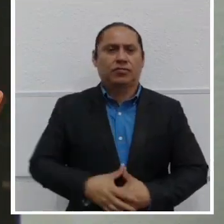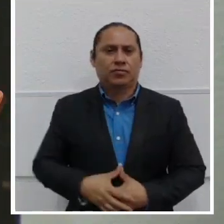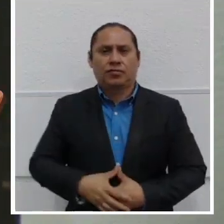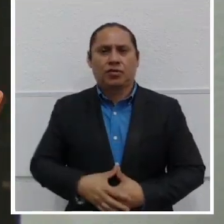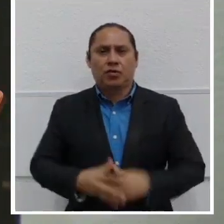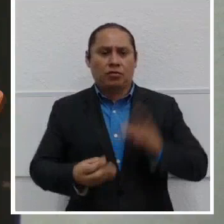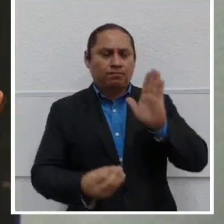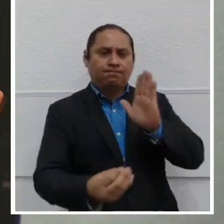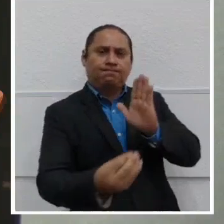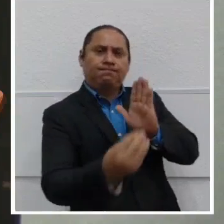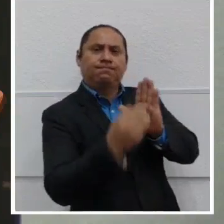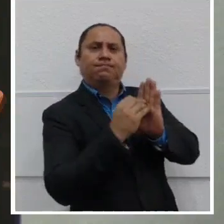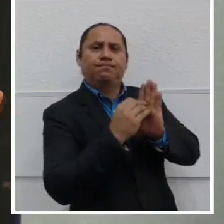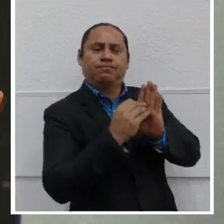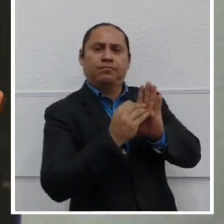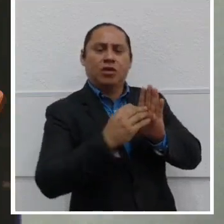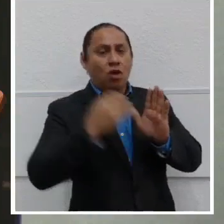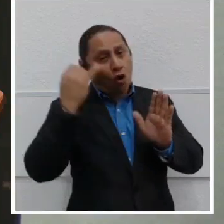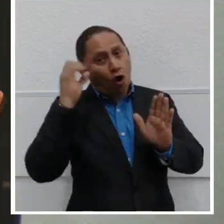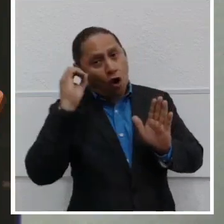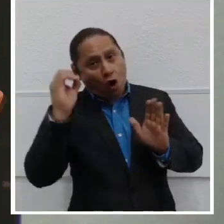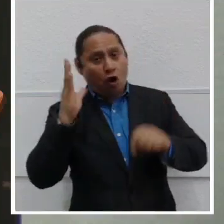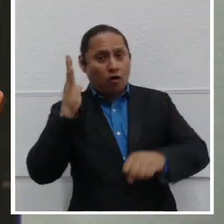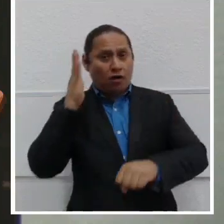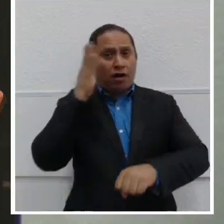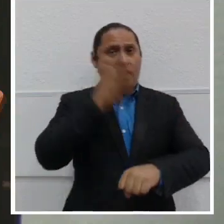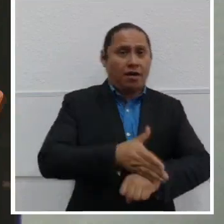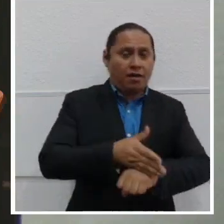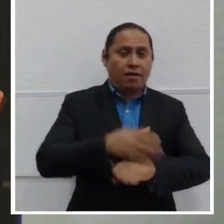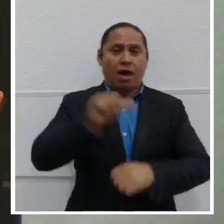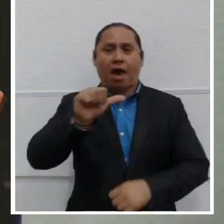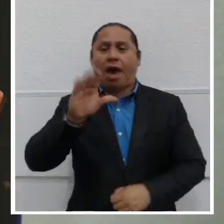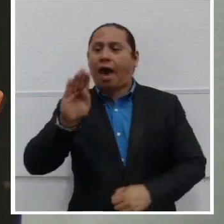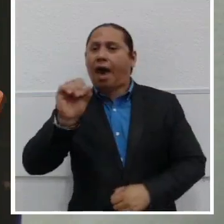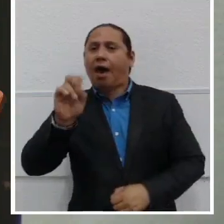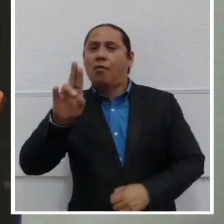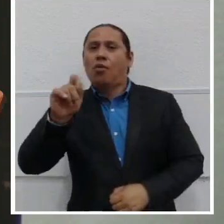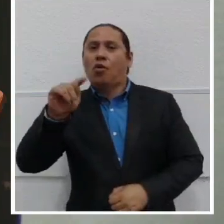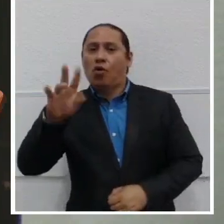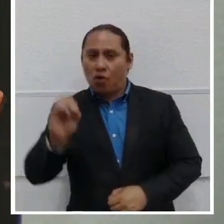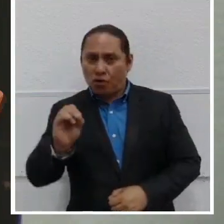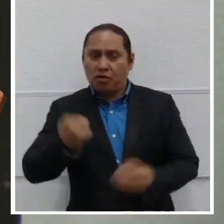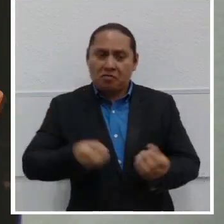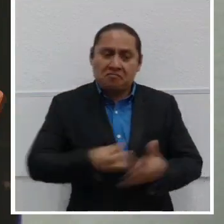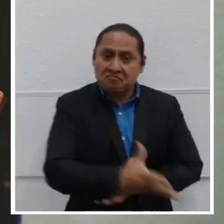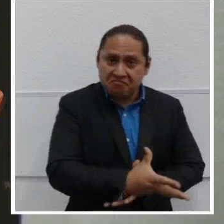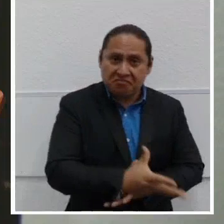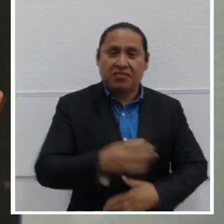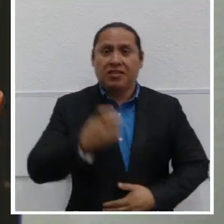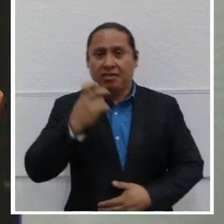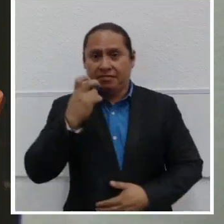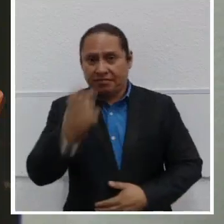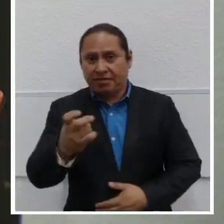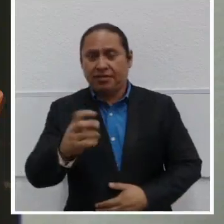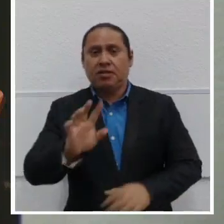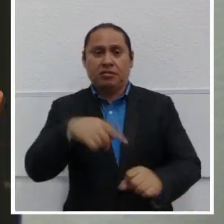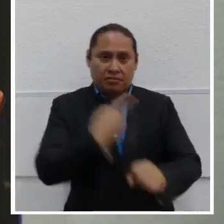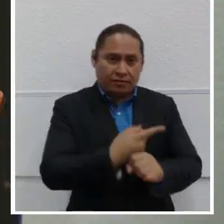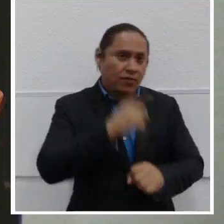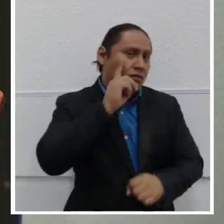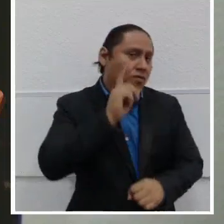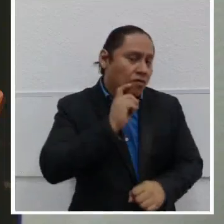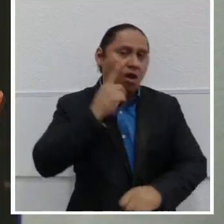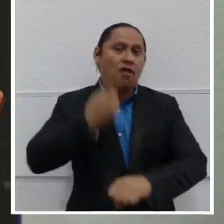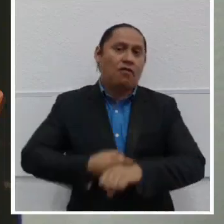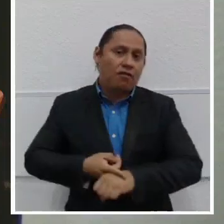tipificado como o penalizado el aborto en ciertas especificaciones como es por violación o